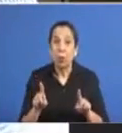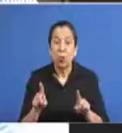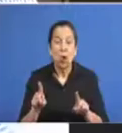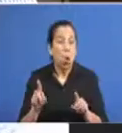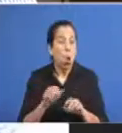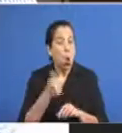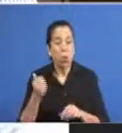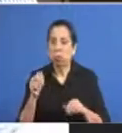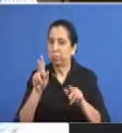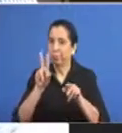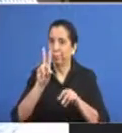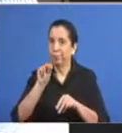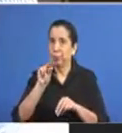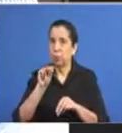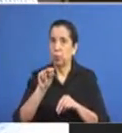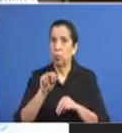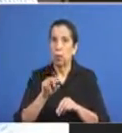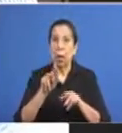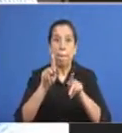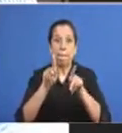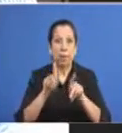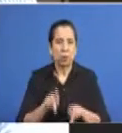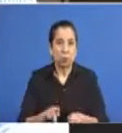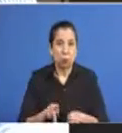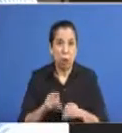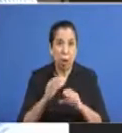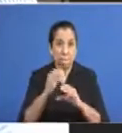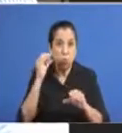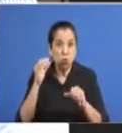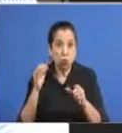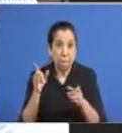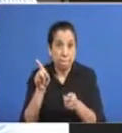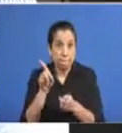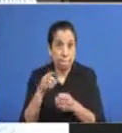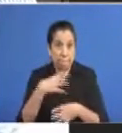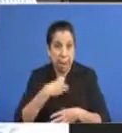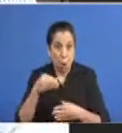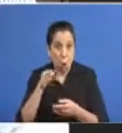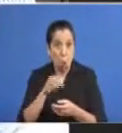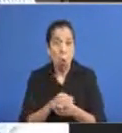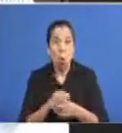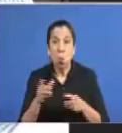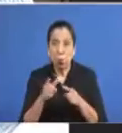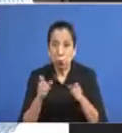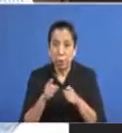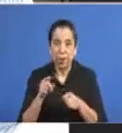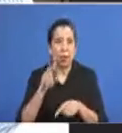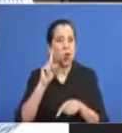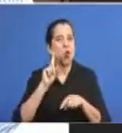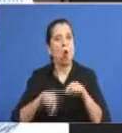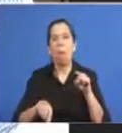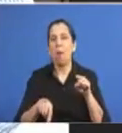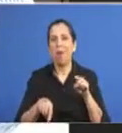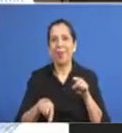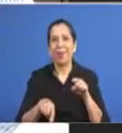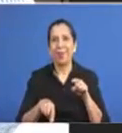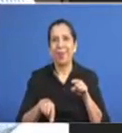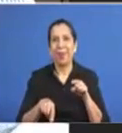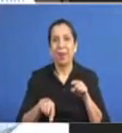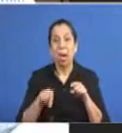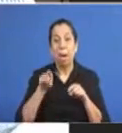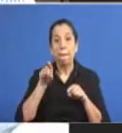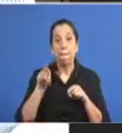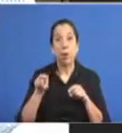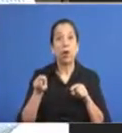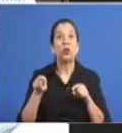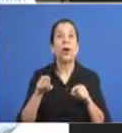ninguno. Persona alternativa puede salir a la calle a prestar el servicio porque ellos están regulados por su